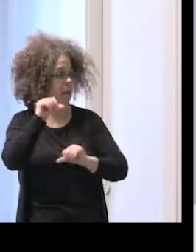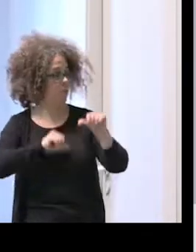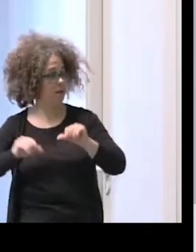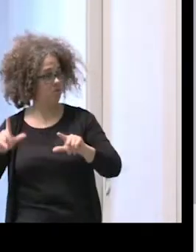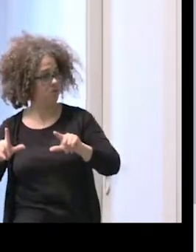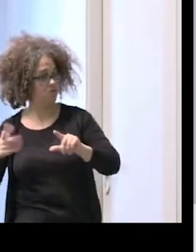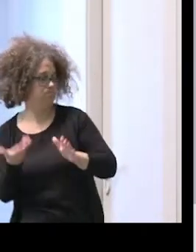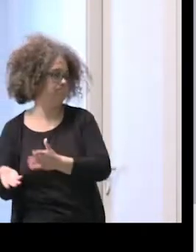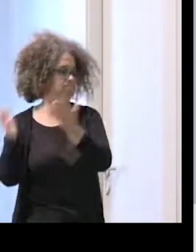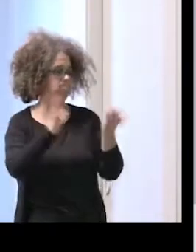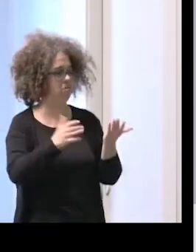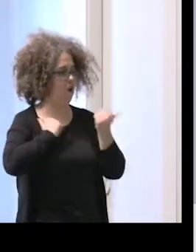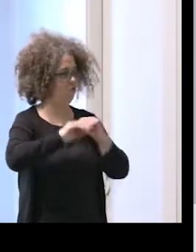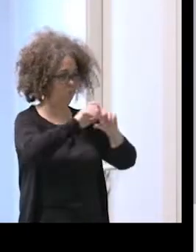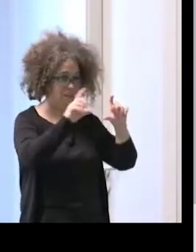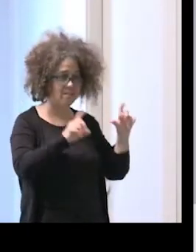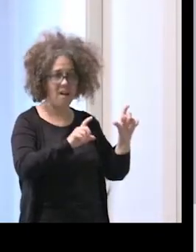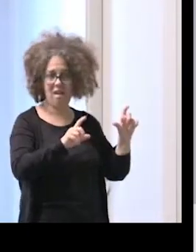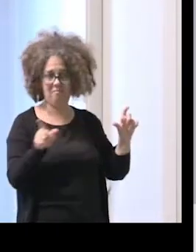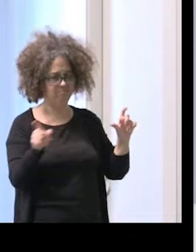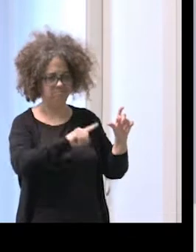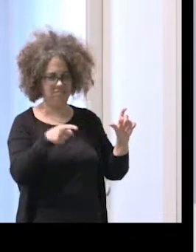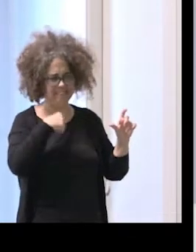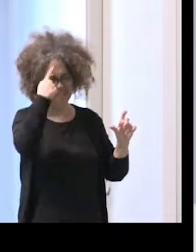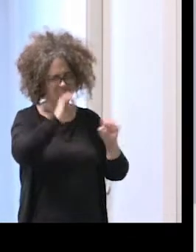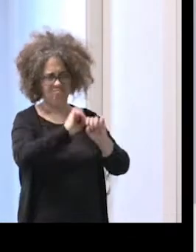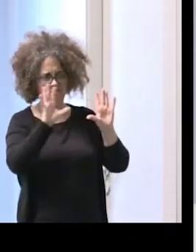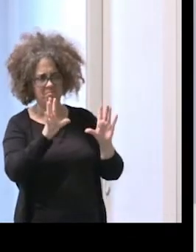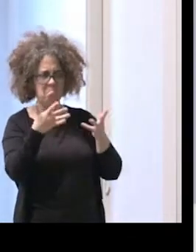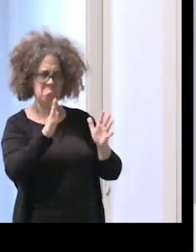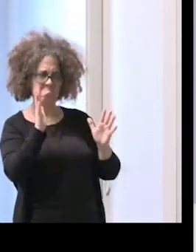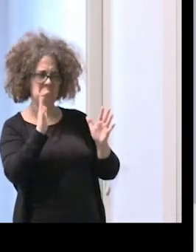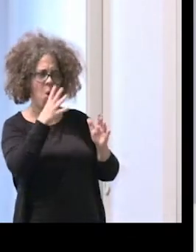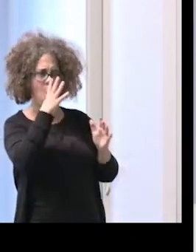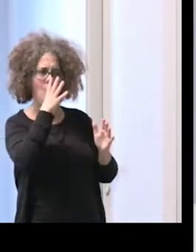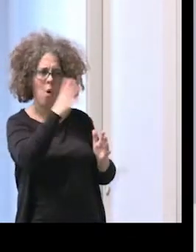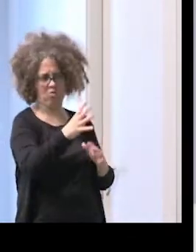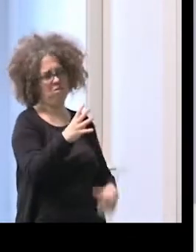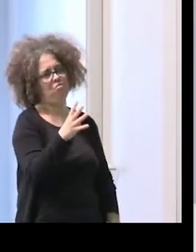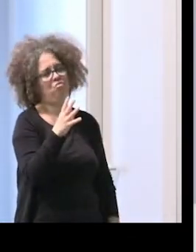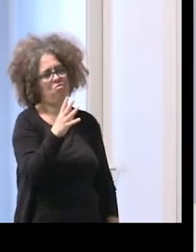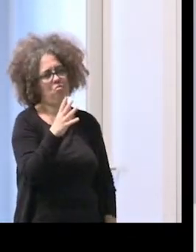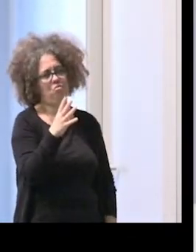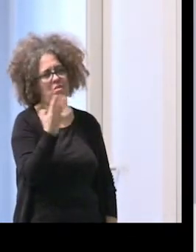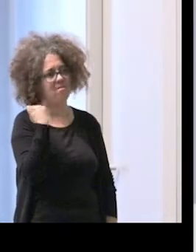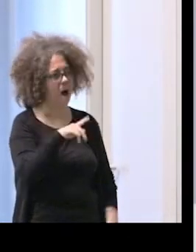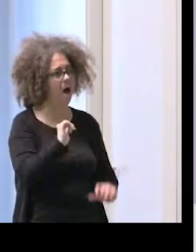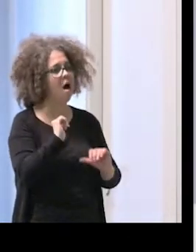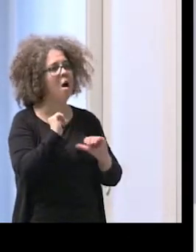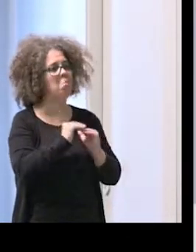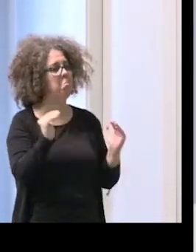clínica, somos muy optimistas y creemos que en el lapso de 3 a 4 años podemos llegar a estar empezando a hacer ensayos